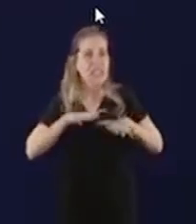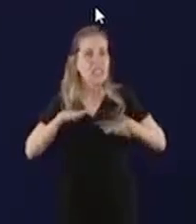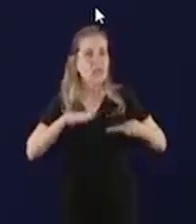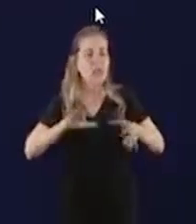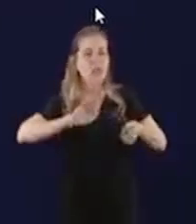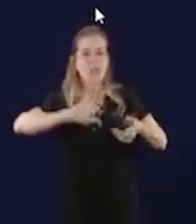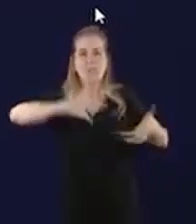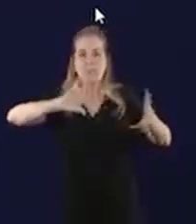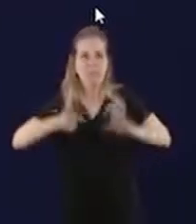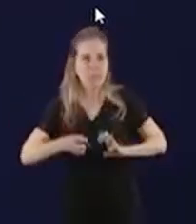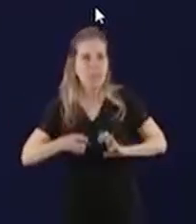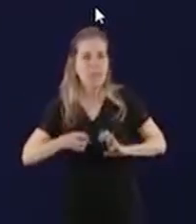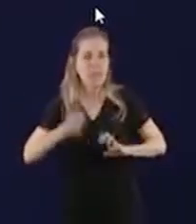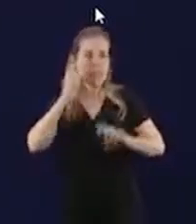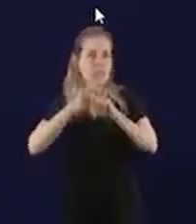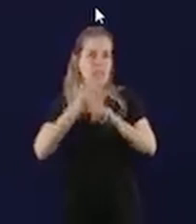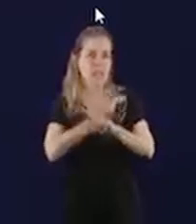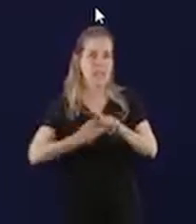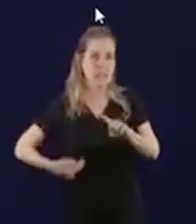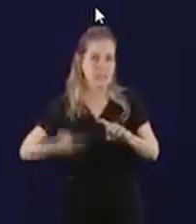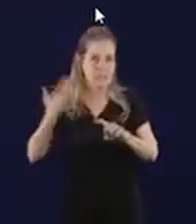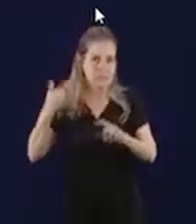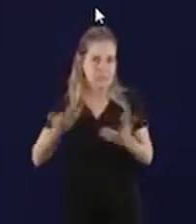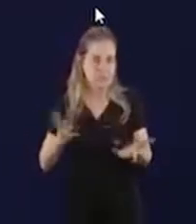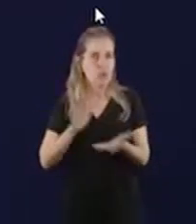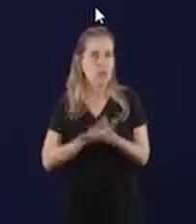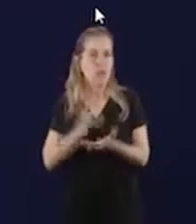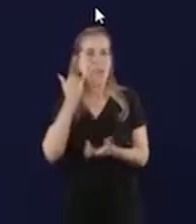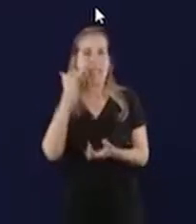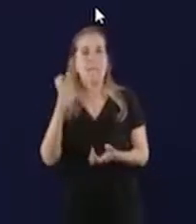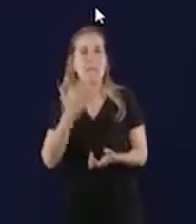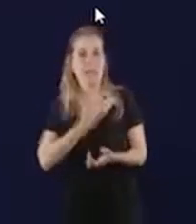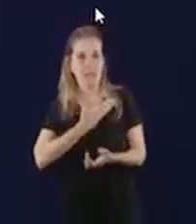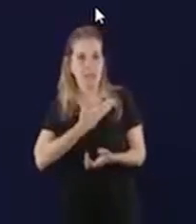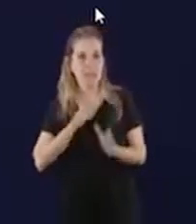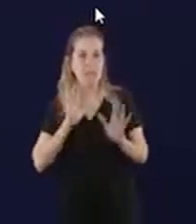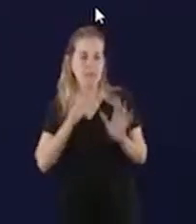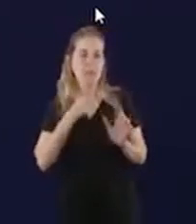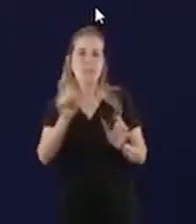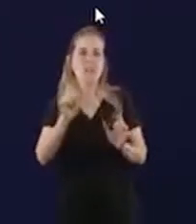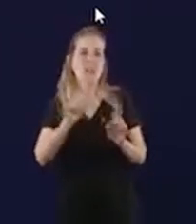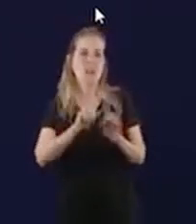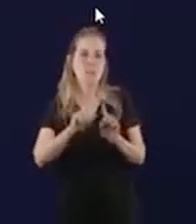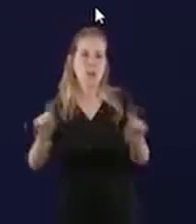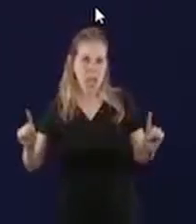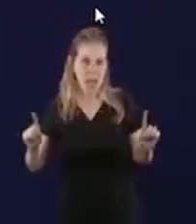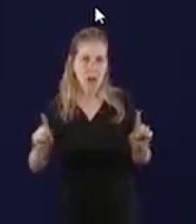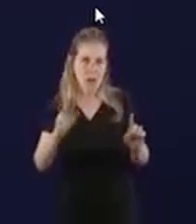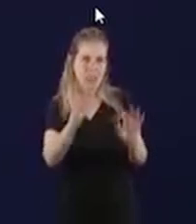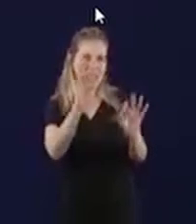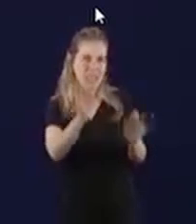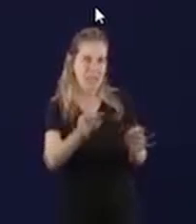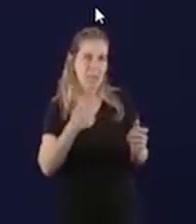o de impericia que han tenido con el caso ipf pero para no extenderme que como notarán me gusta mucho